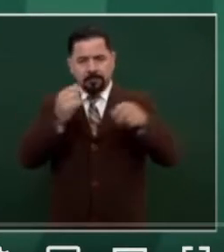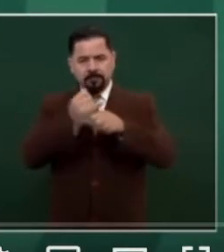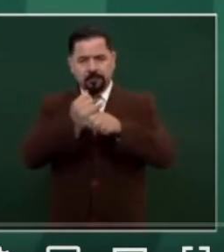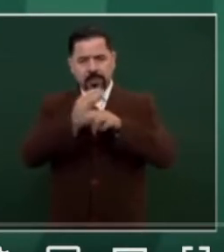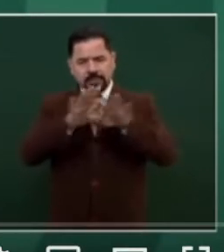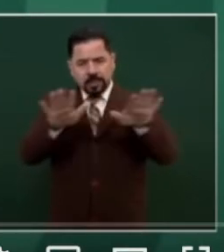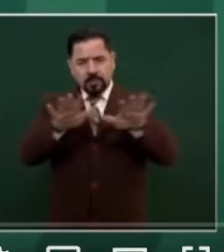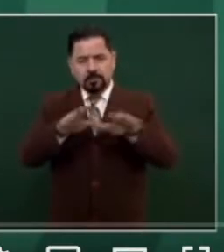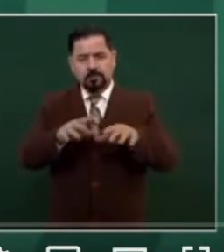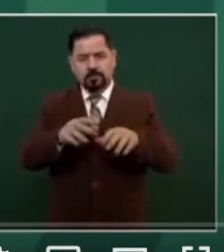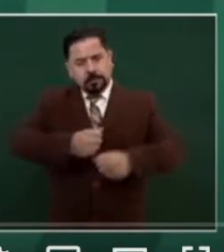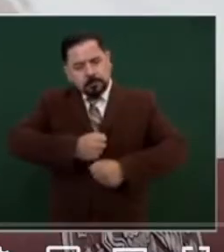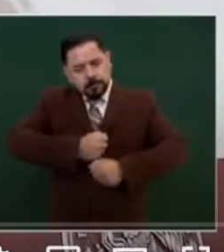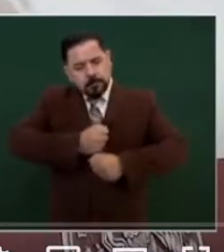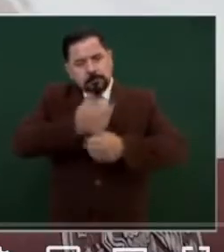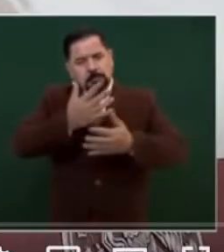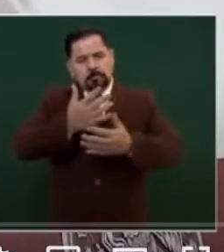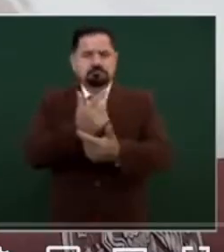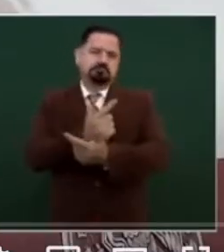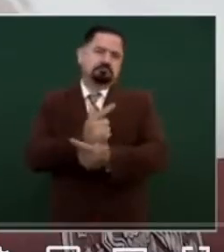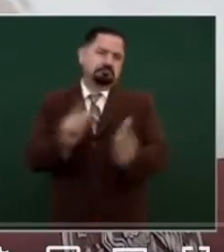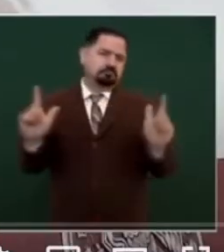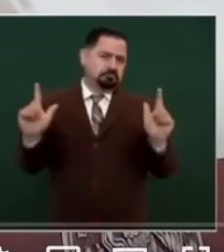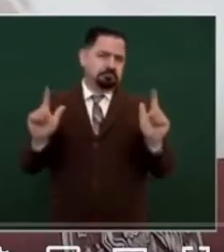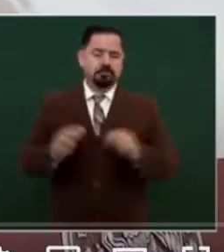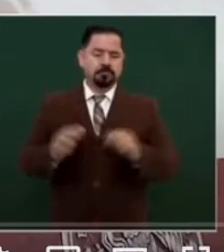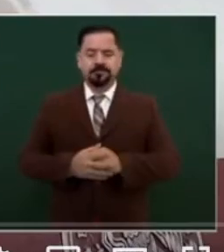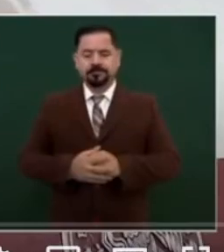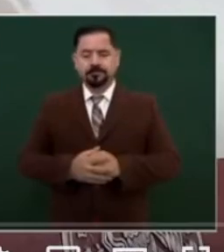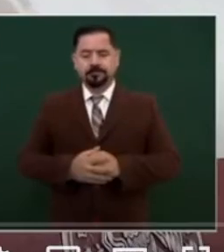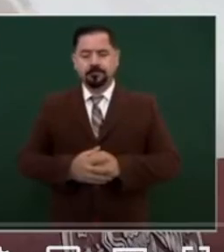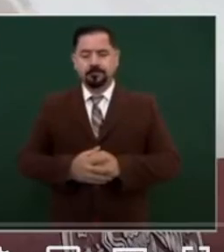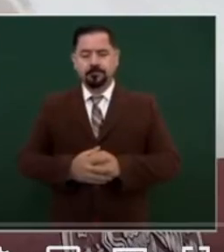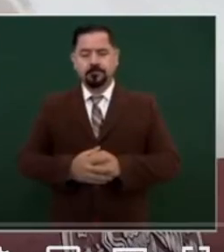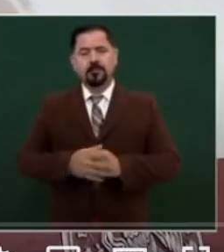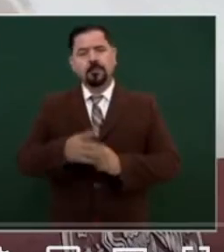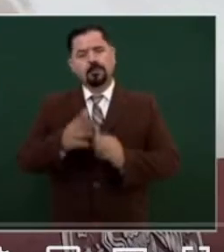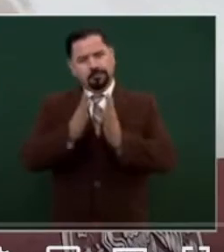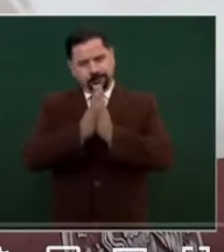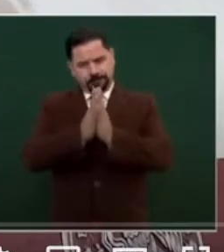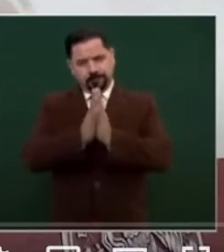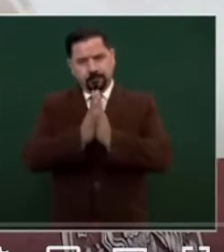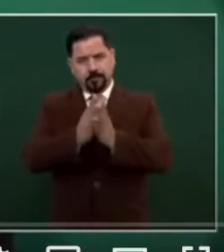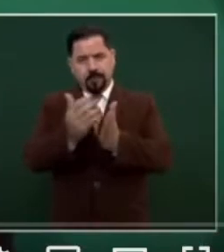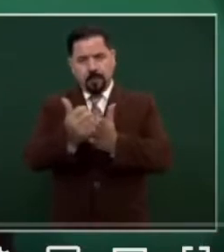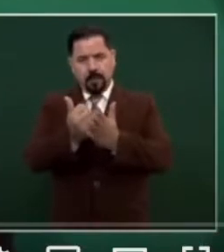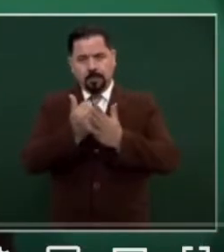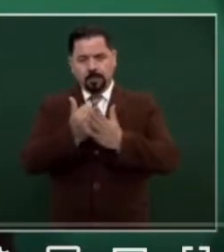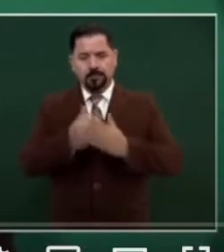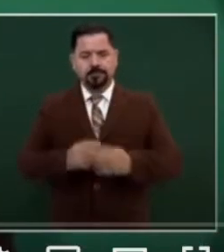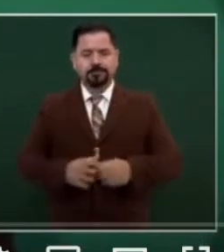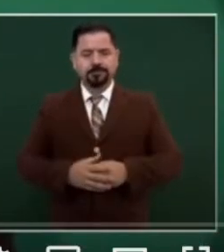nos ayude a normal nuestras conductas